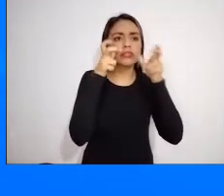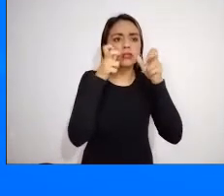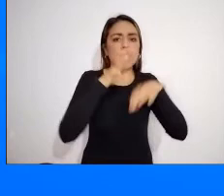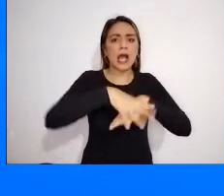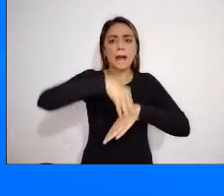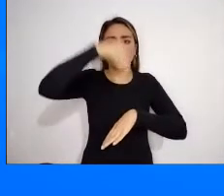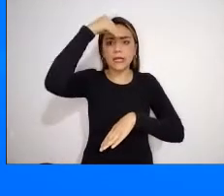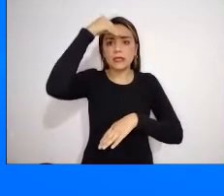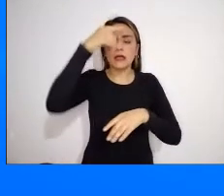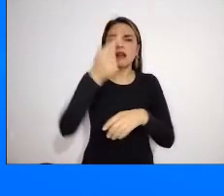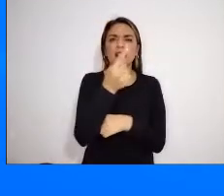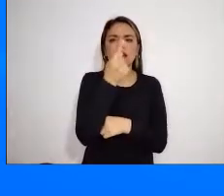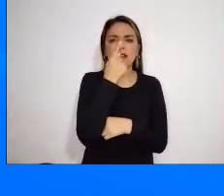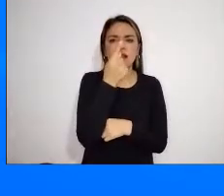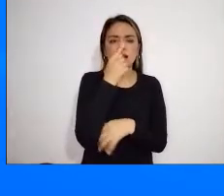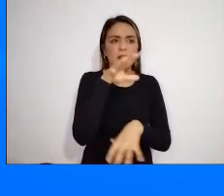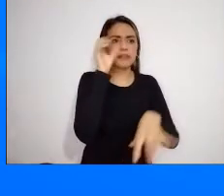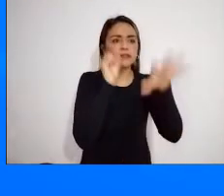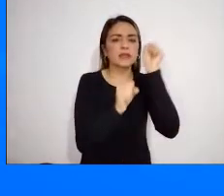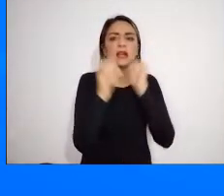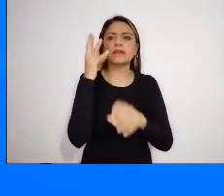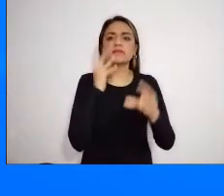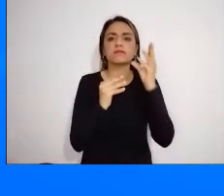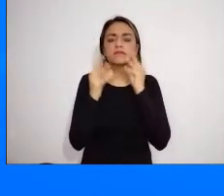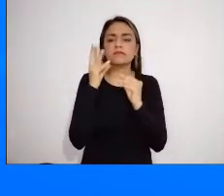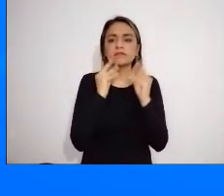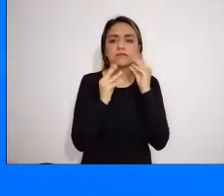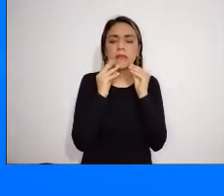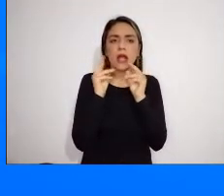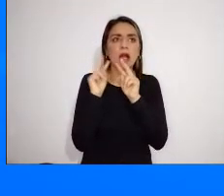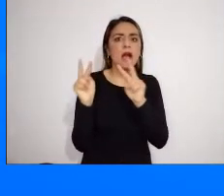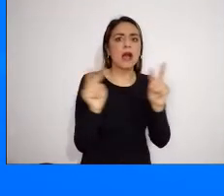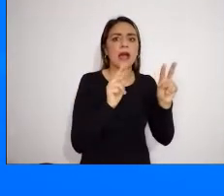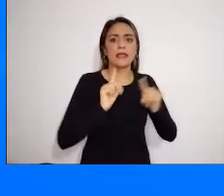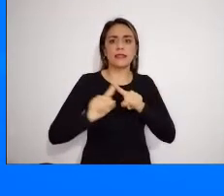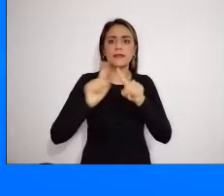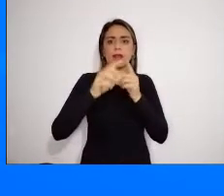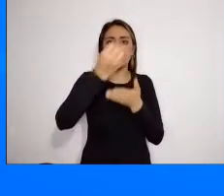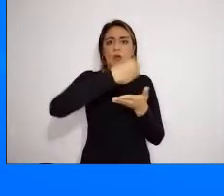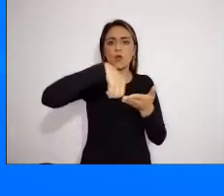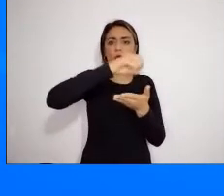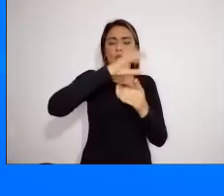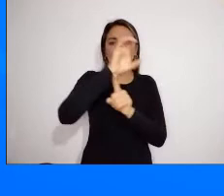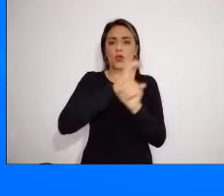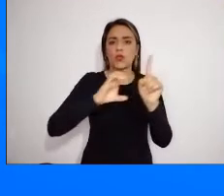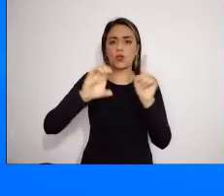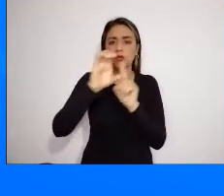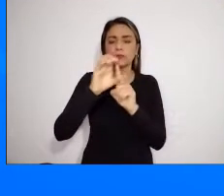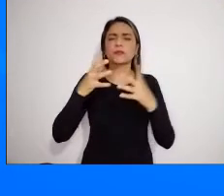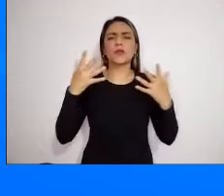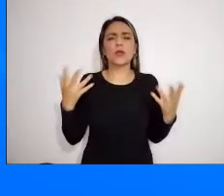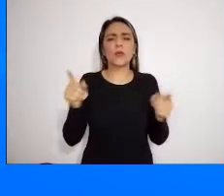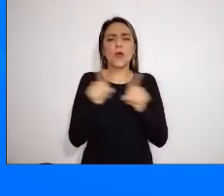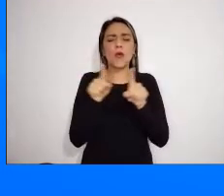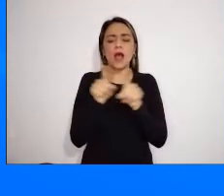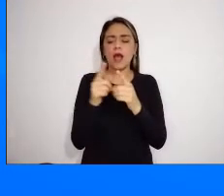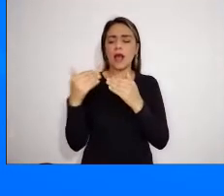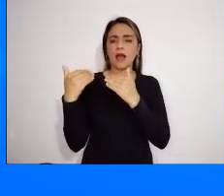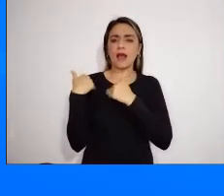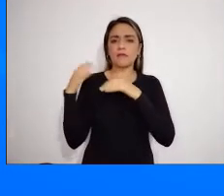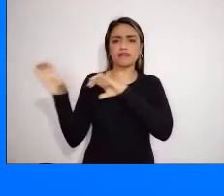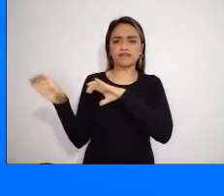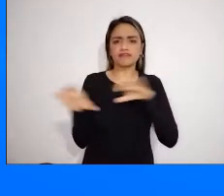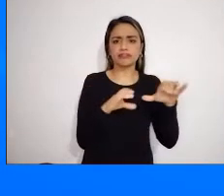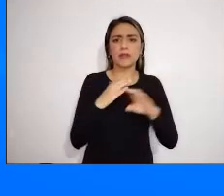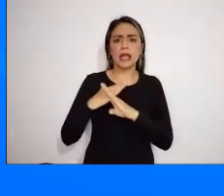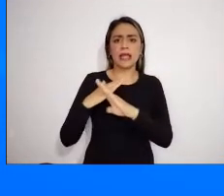aprender, descubrir, experimentar y apreciar la diversidad biológica y cultural, con una actitud responsable para